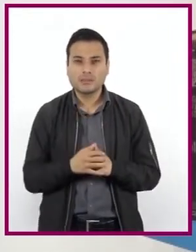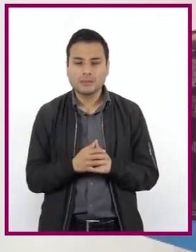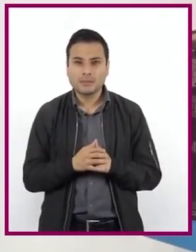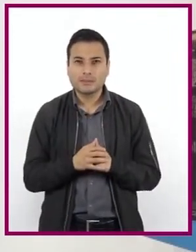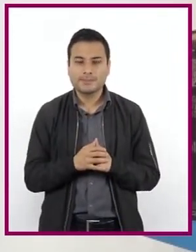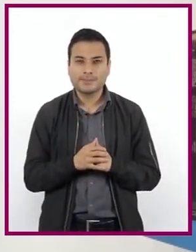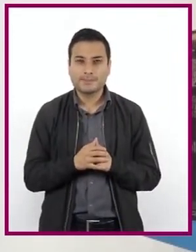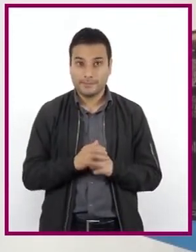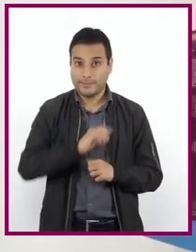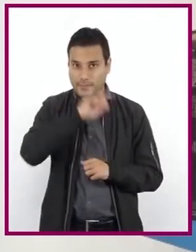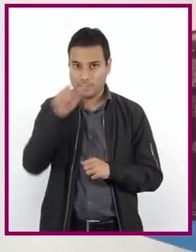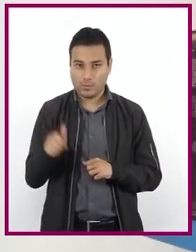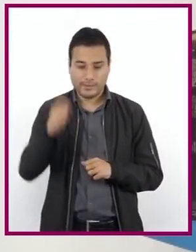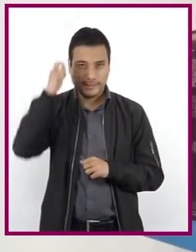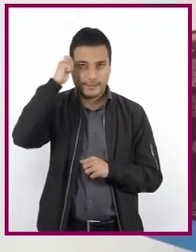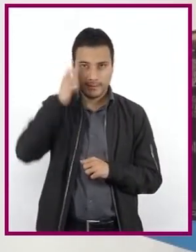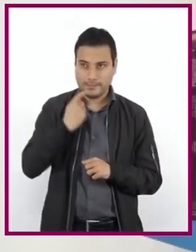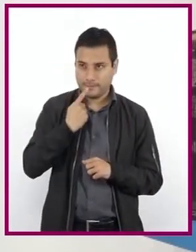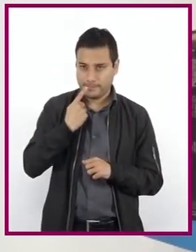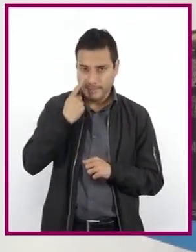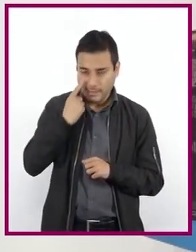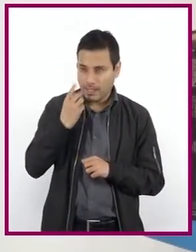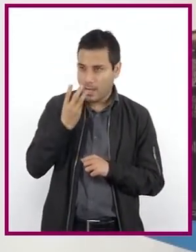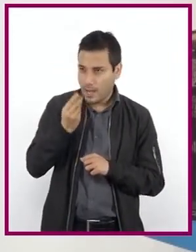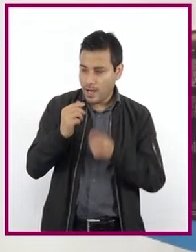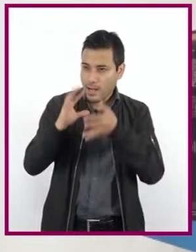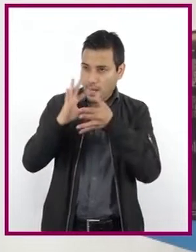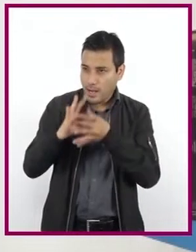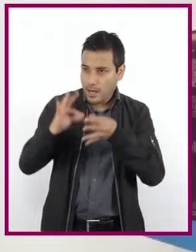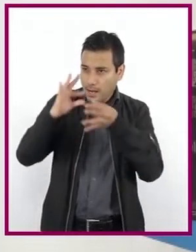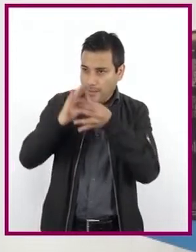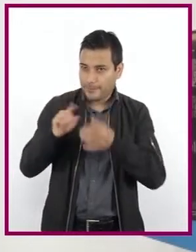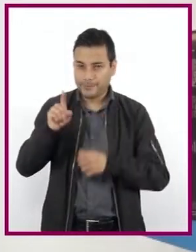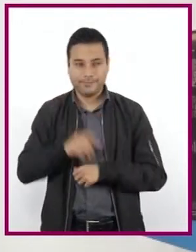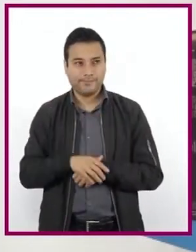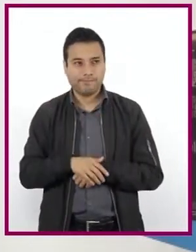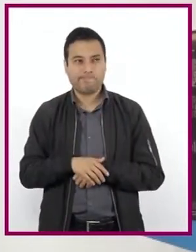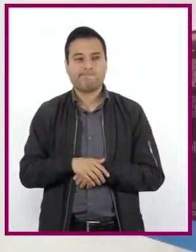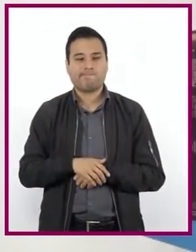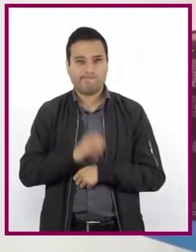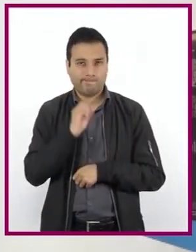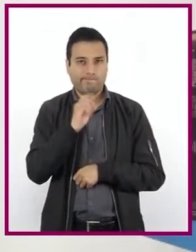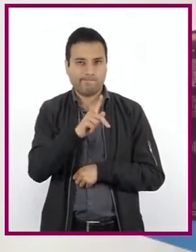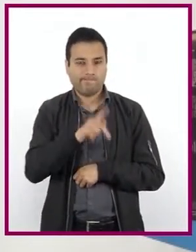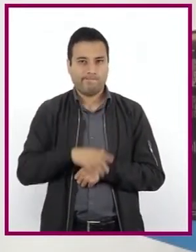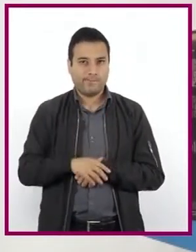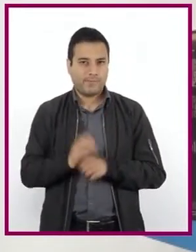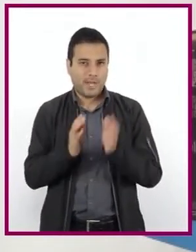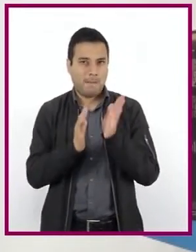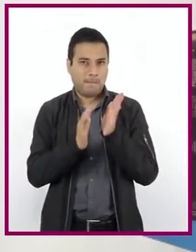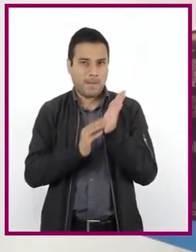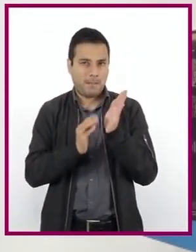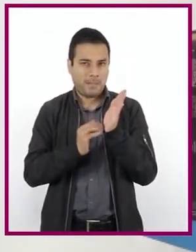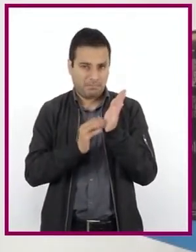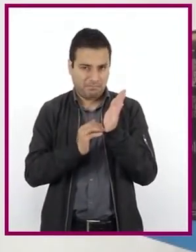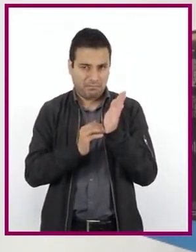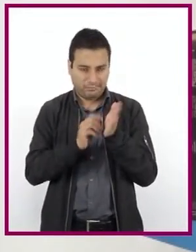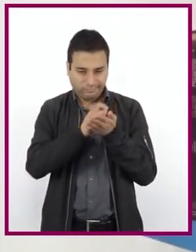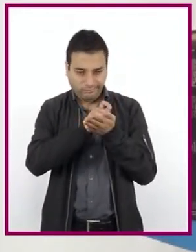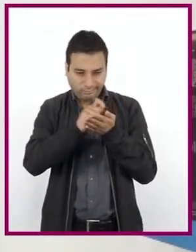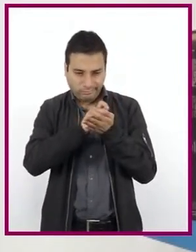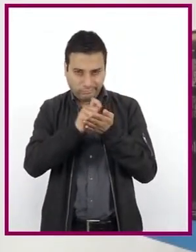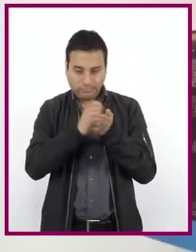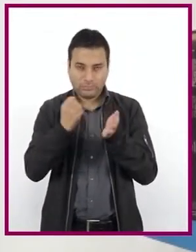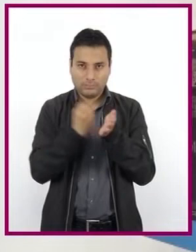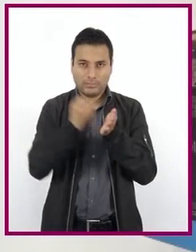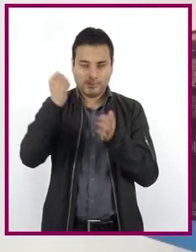la causa, determinó con prudencia el darles un papel, oficio, para que el administrador